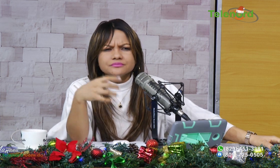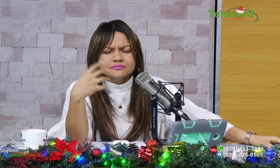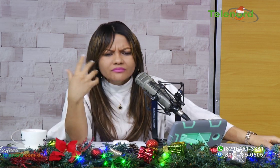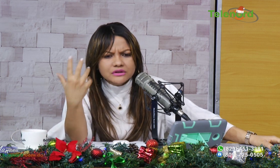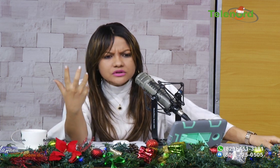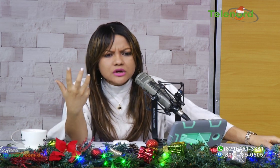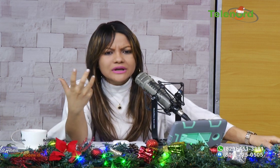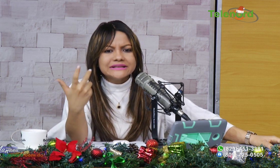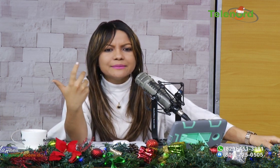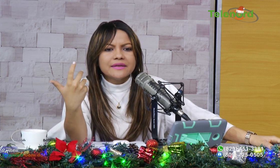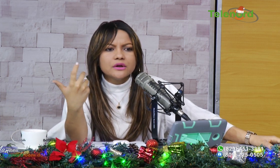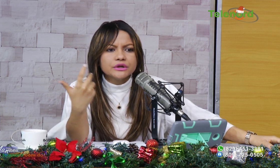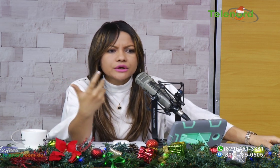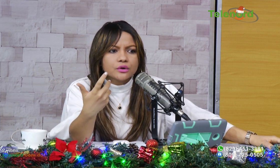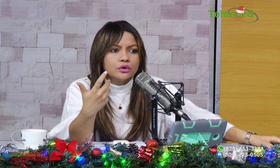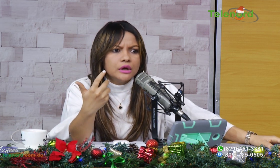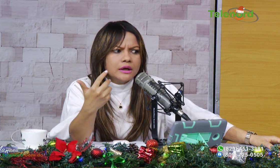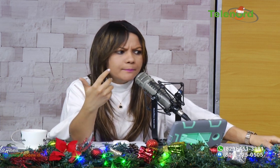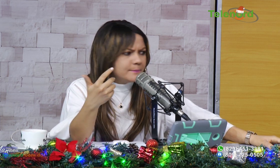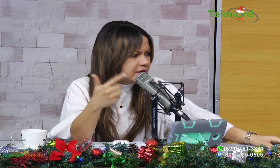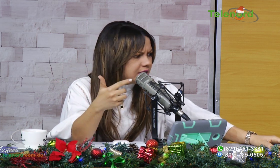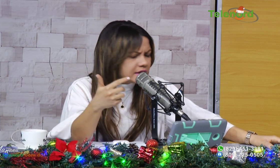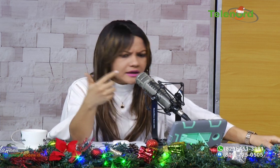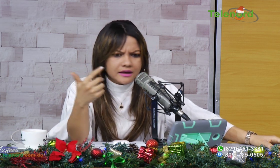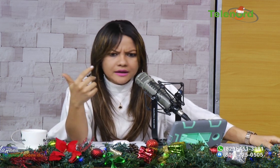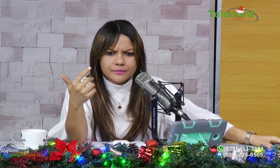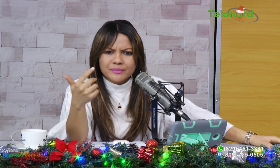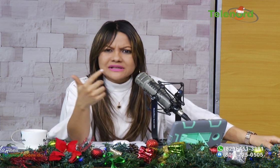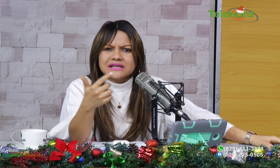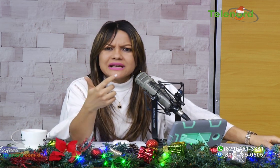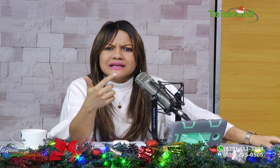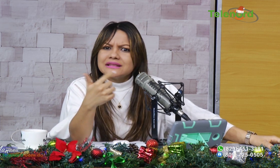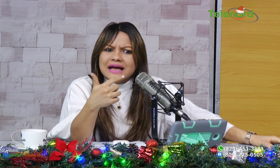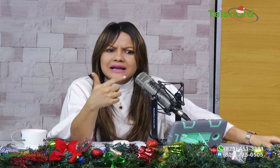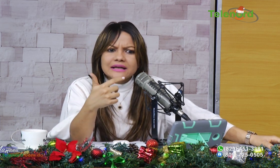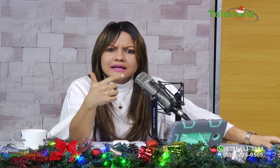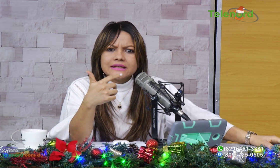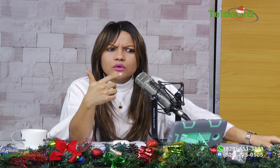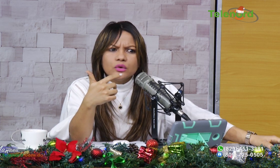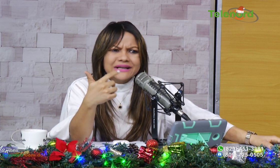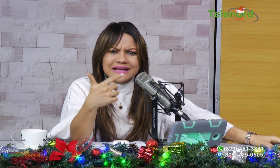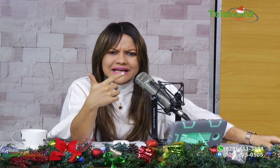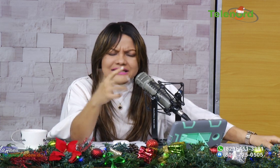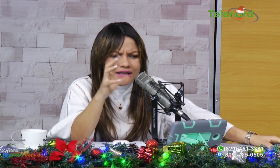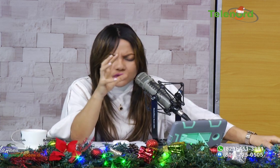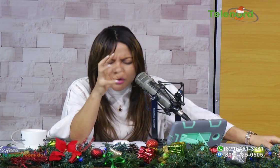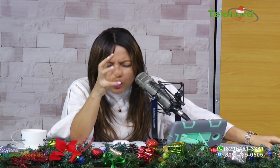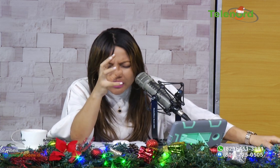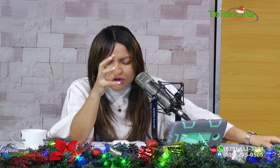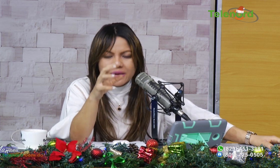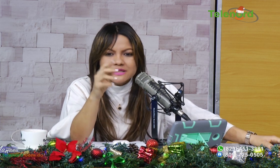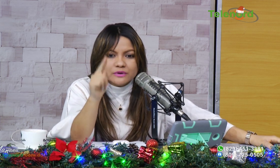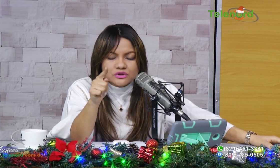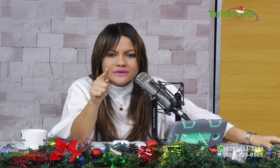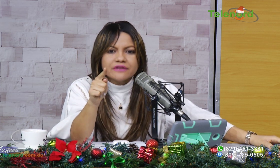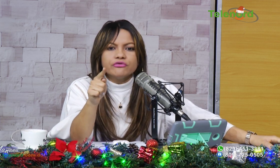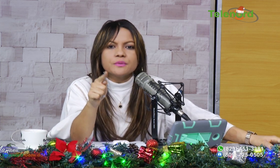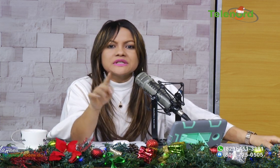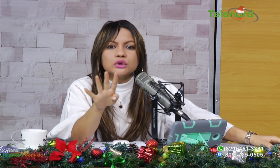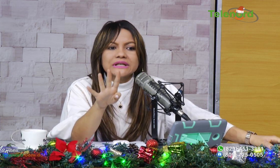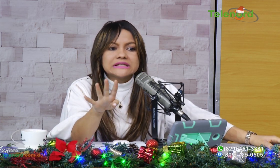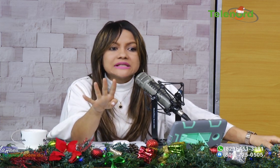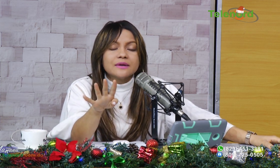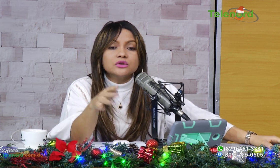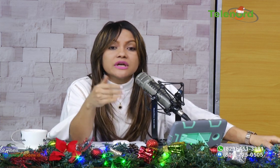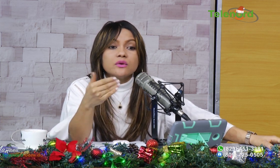cómo se le dice el tema de los nicrom parece que en Italia el